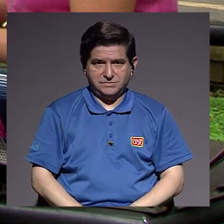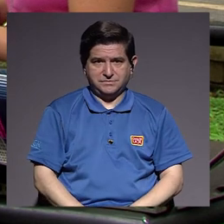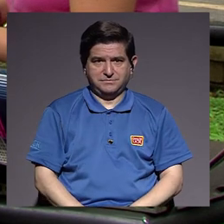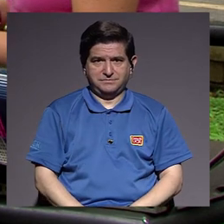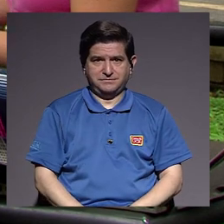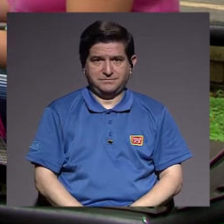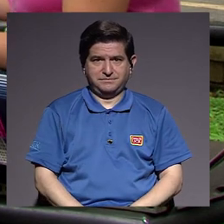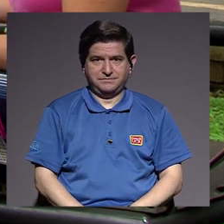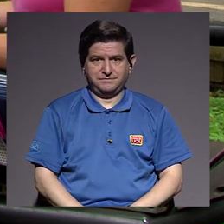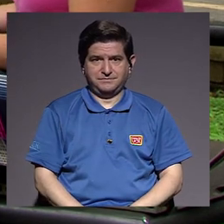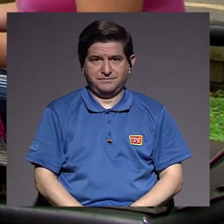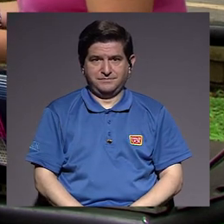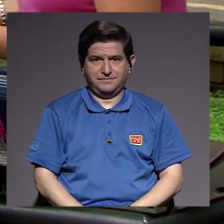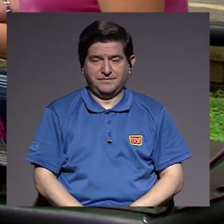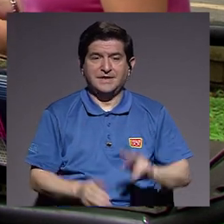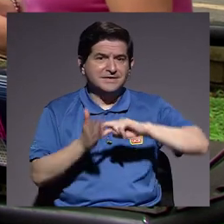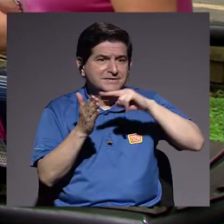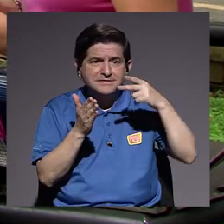privar, ¿no?